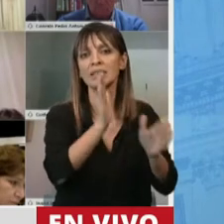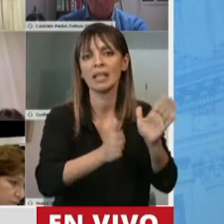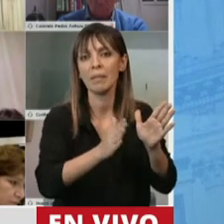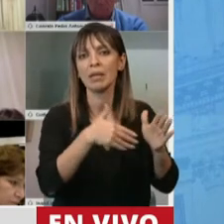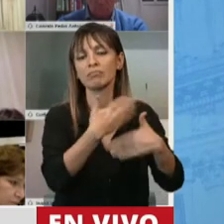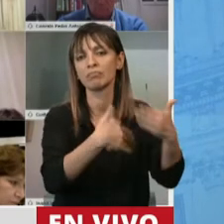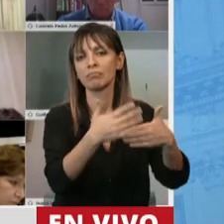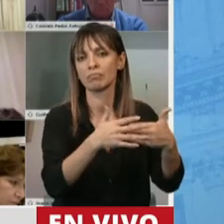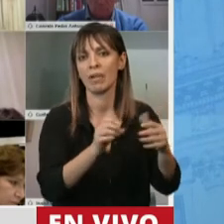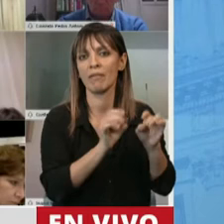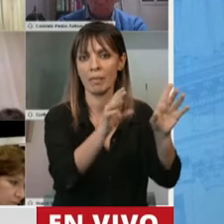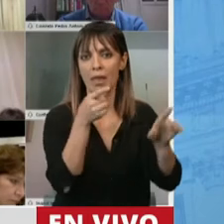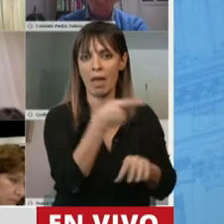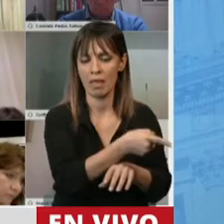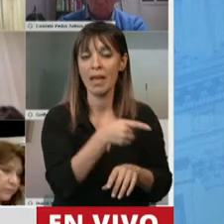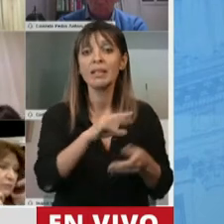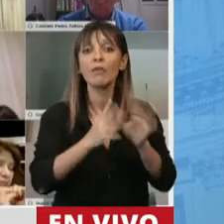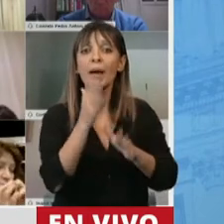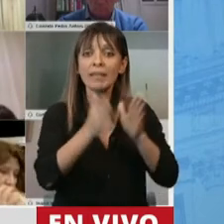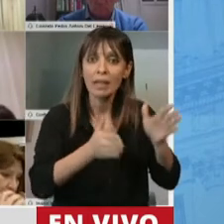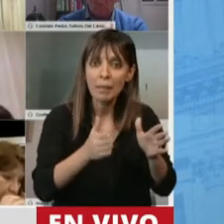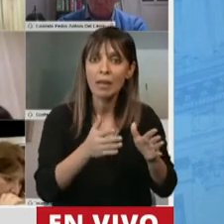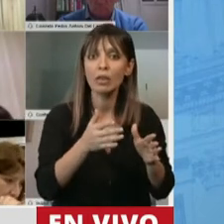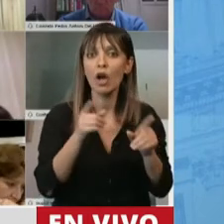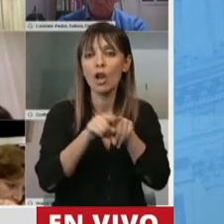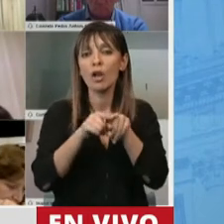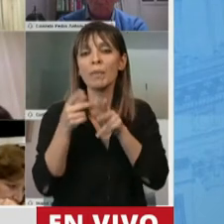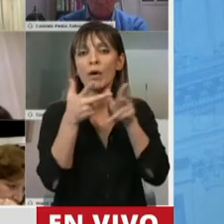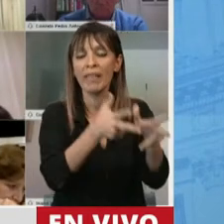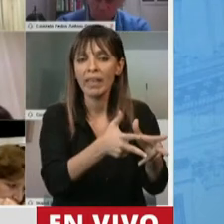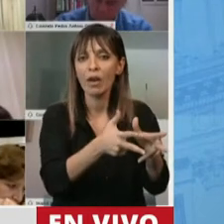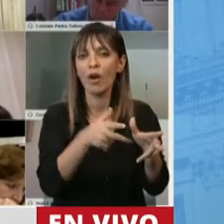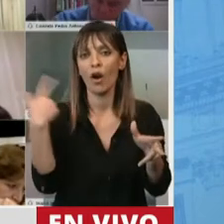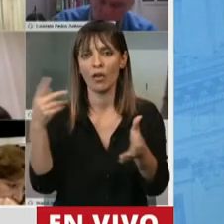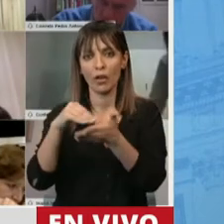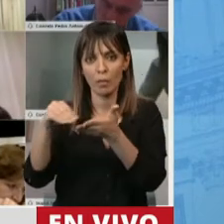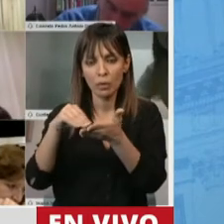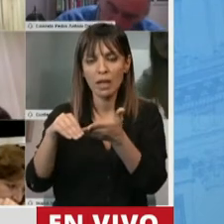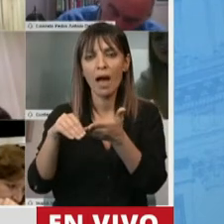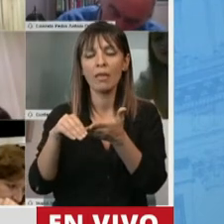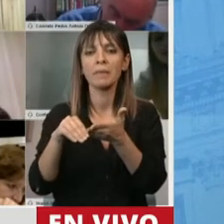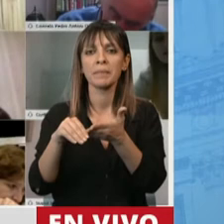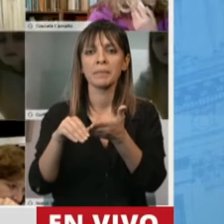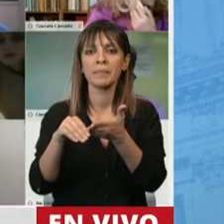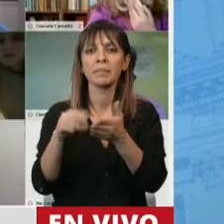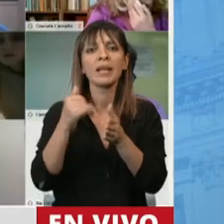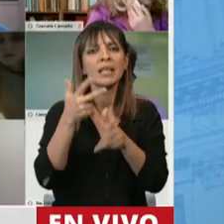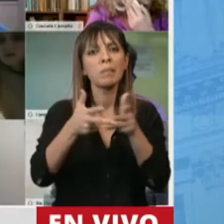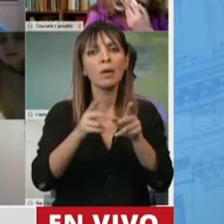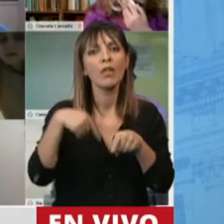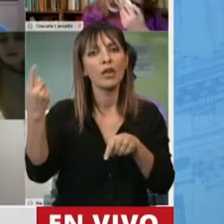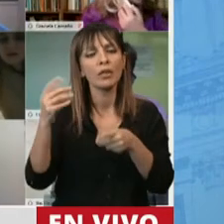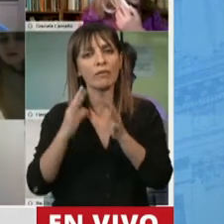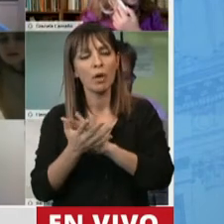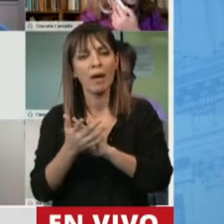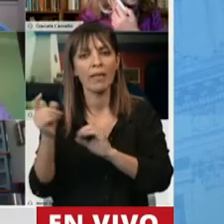enfermedad infecciosa. Esta terapia, como acaba de mencionar el diputado, preopinante, se utilizó en brotes anteriores de otros